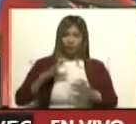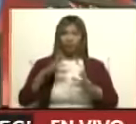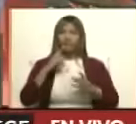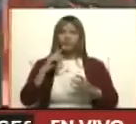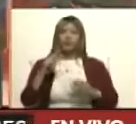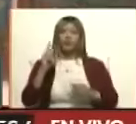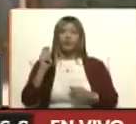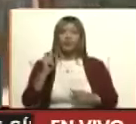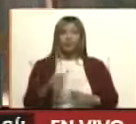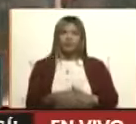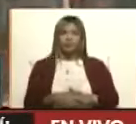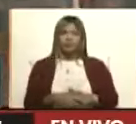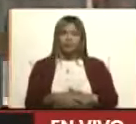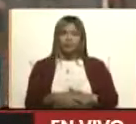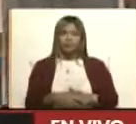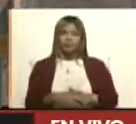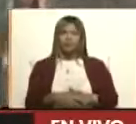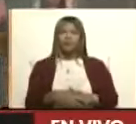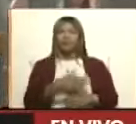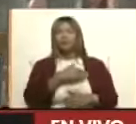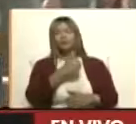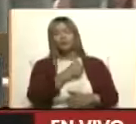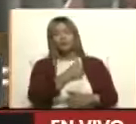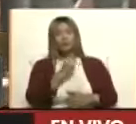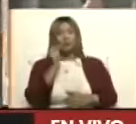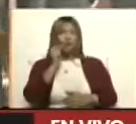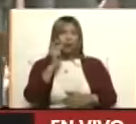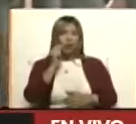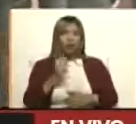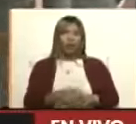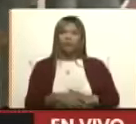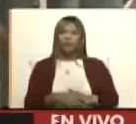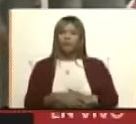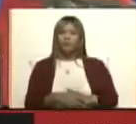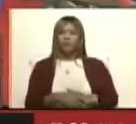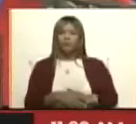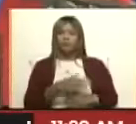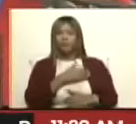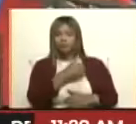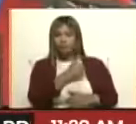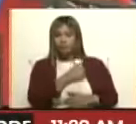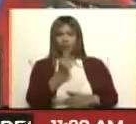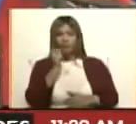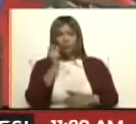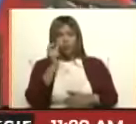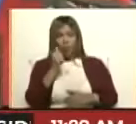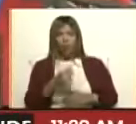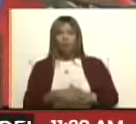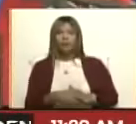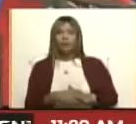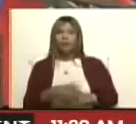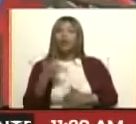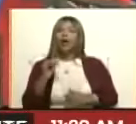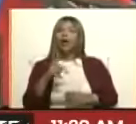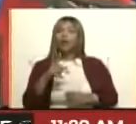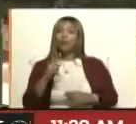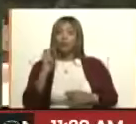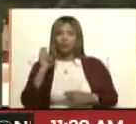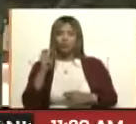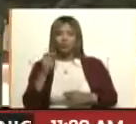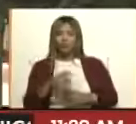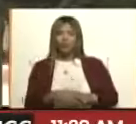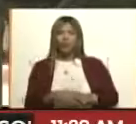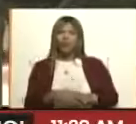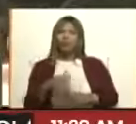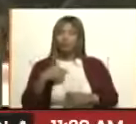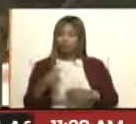constitucionalmente, señores generales, generalas, almirantes, almiranta, tenemos una constitución que